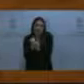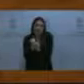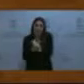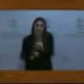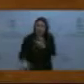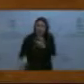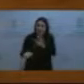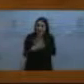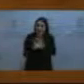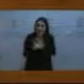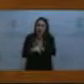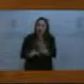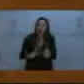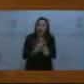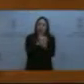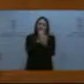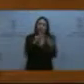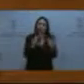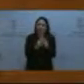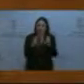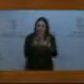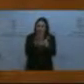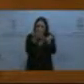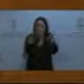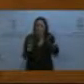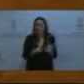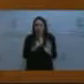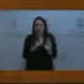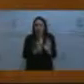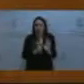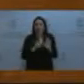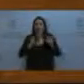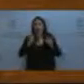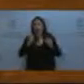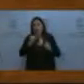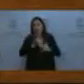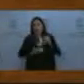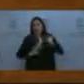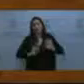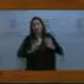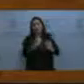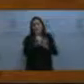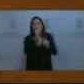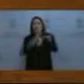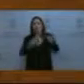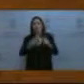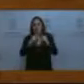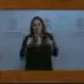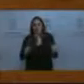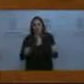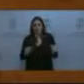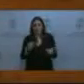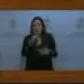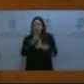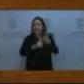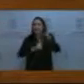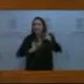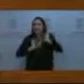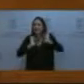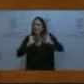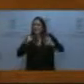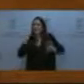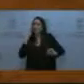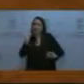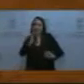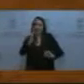atenta contra toda la sociedad en su conjunto y, en este caso, en particular, contra los asturianos. Es especialmente dañino